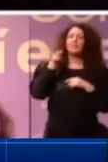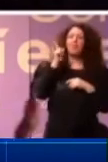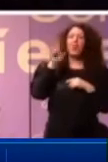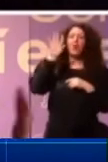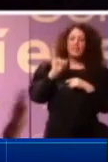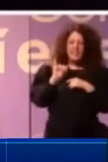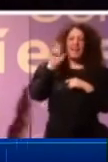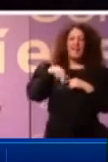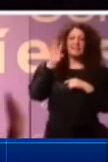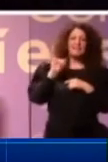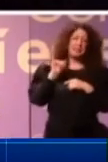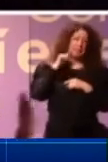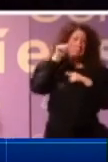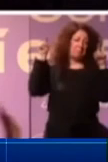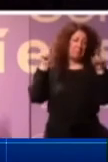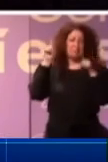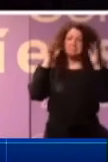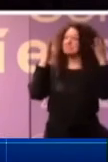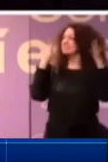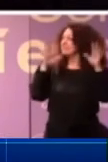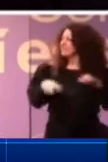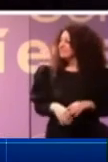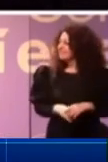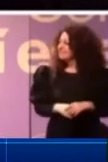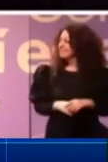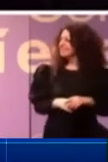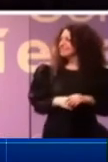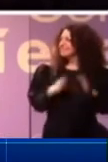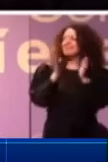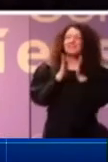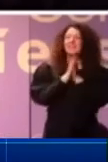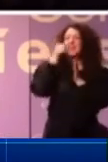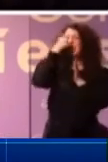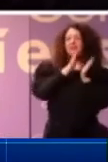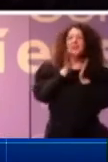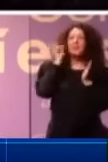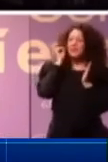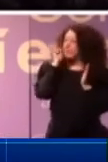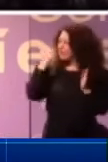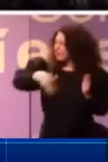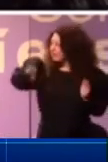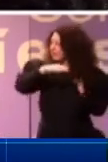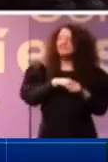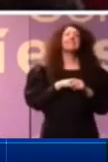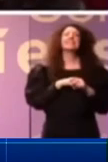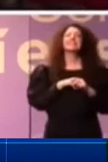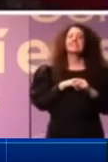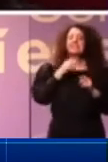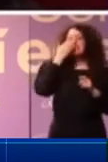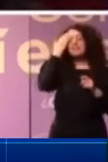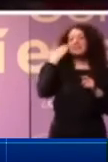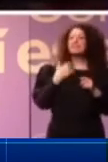que se mueren de hambre. Hubiéramos tenido un follón tan, tan brutal si al PP se le ocurre hacer trenes que no caben por un túnel, o a PP o a